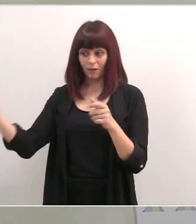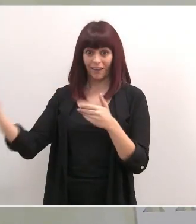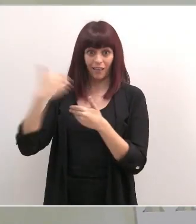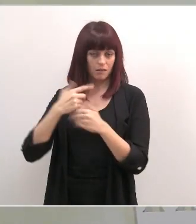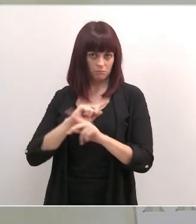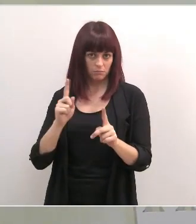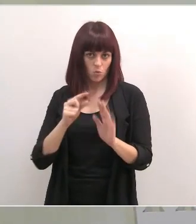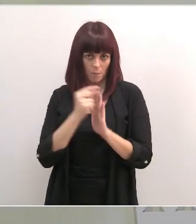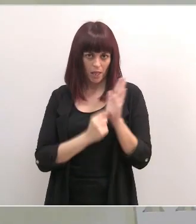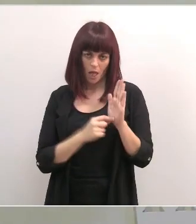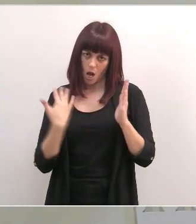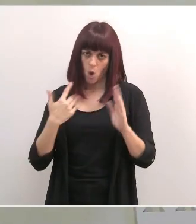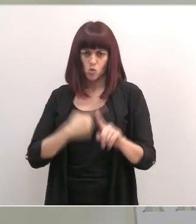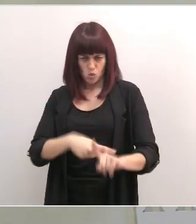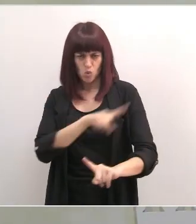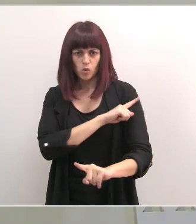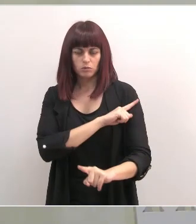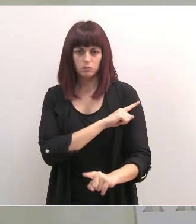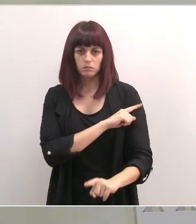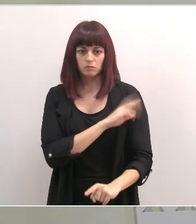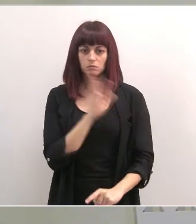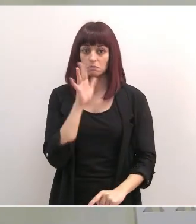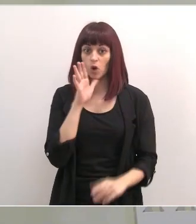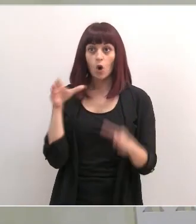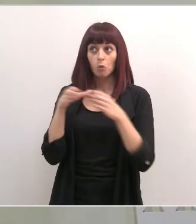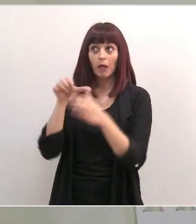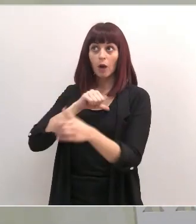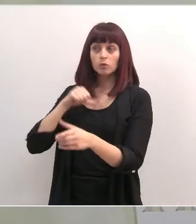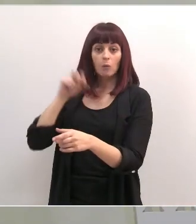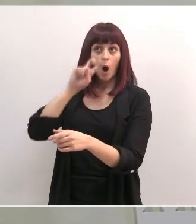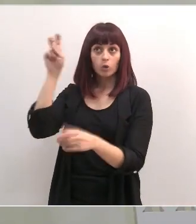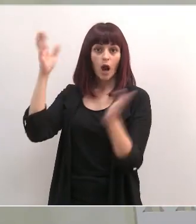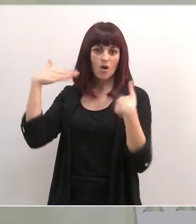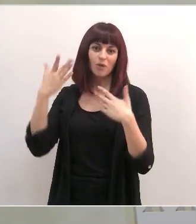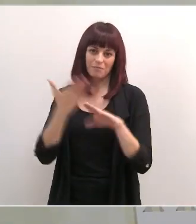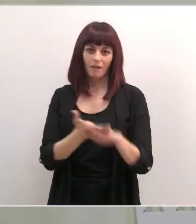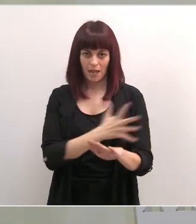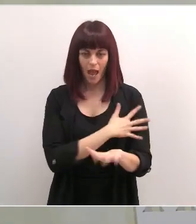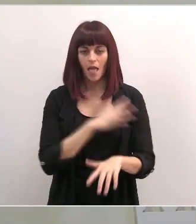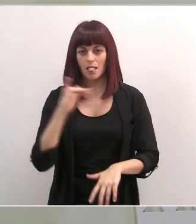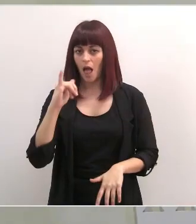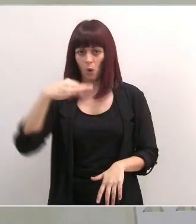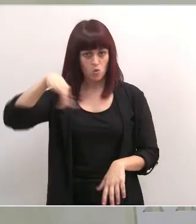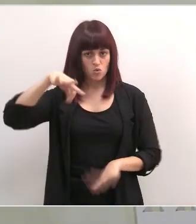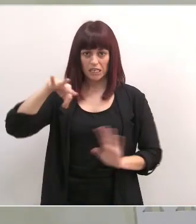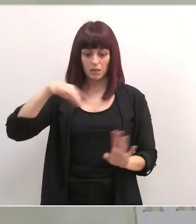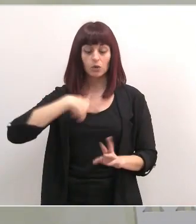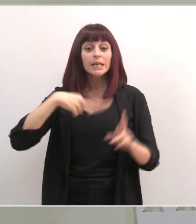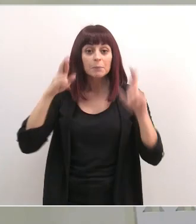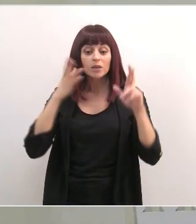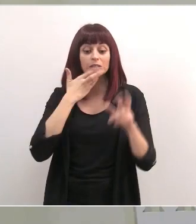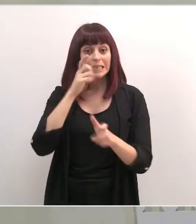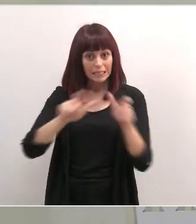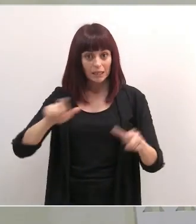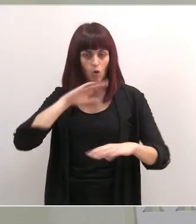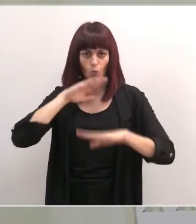medida drástica que ahora mismo no tiene prácticamente ninguna otra comunidad salvo Baleares. Y yo espero que si la gente cumple y